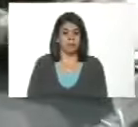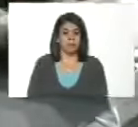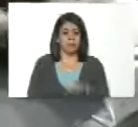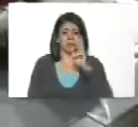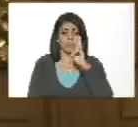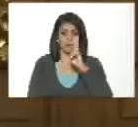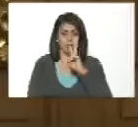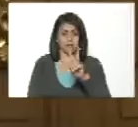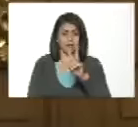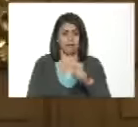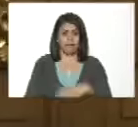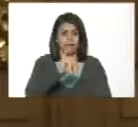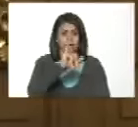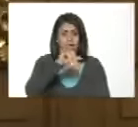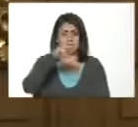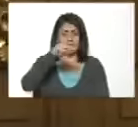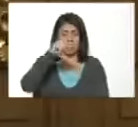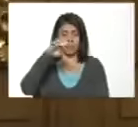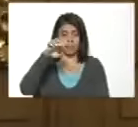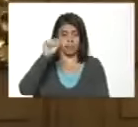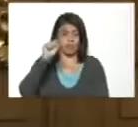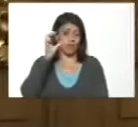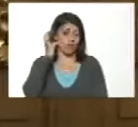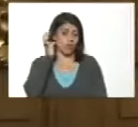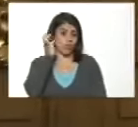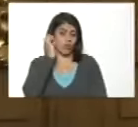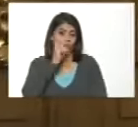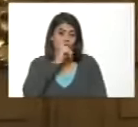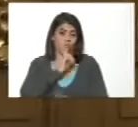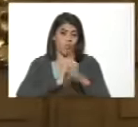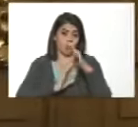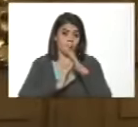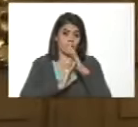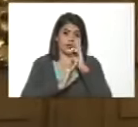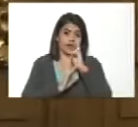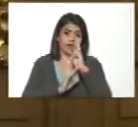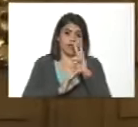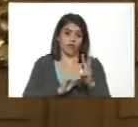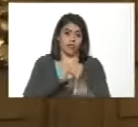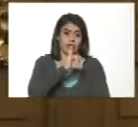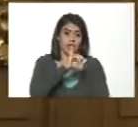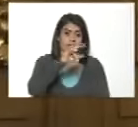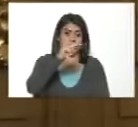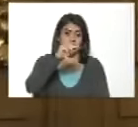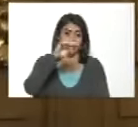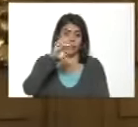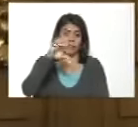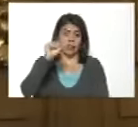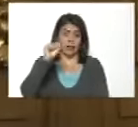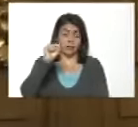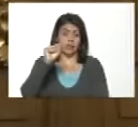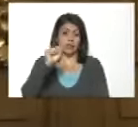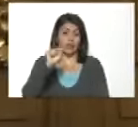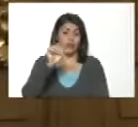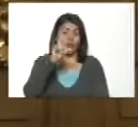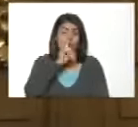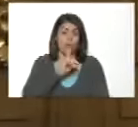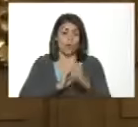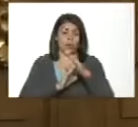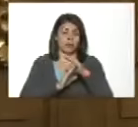Vean a Inés, una mujer humilde. Vean a Inés, una mujer humilde,